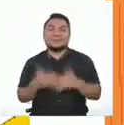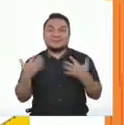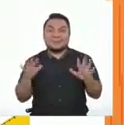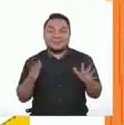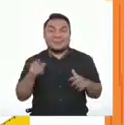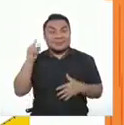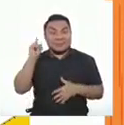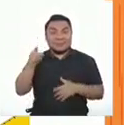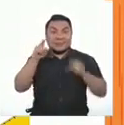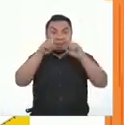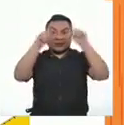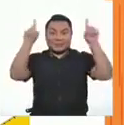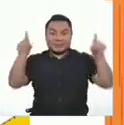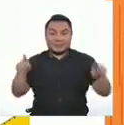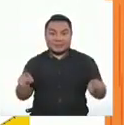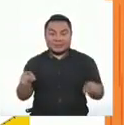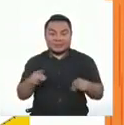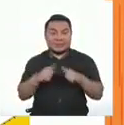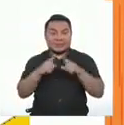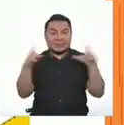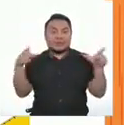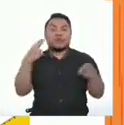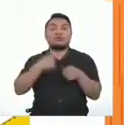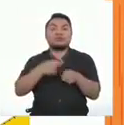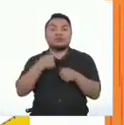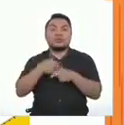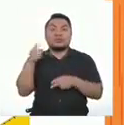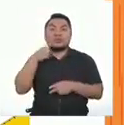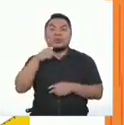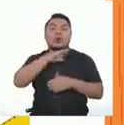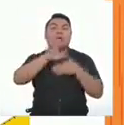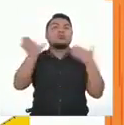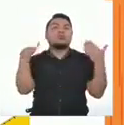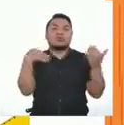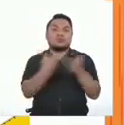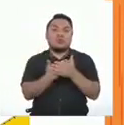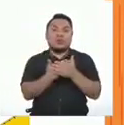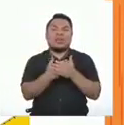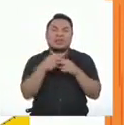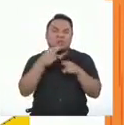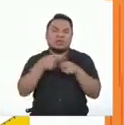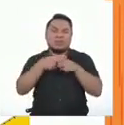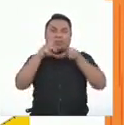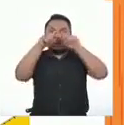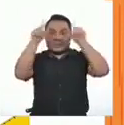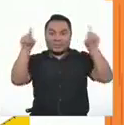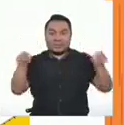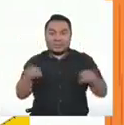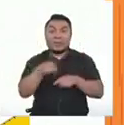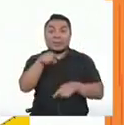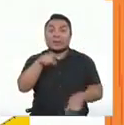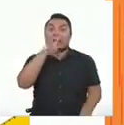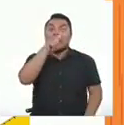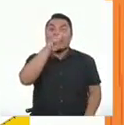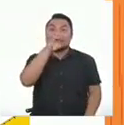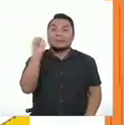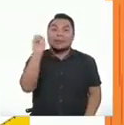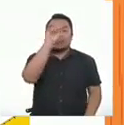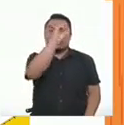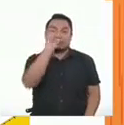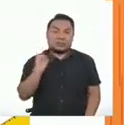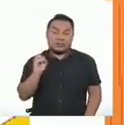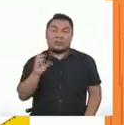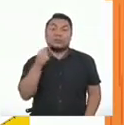A este cuadrado grande lo vamos a llamar todo y representará el 100%, porque